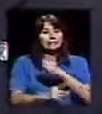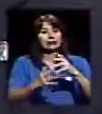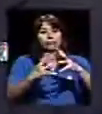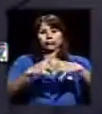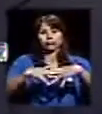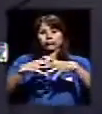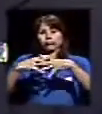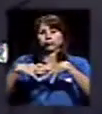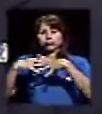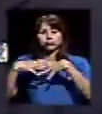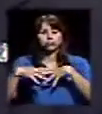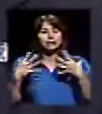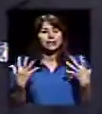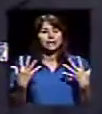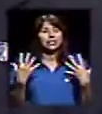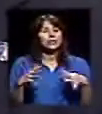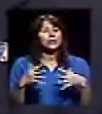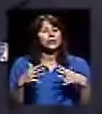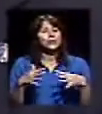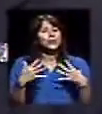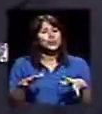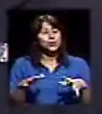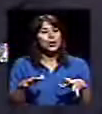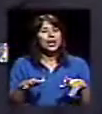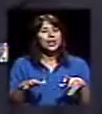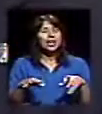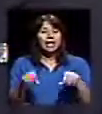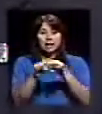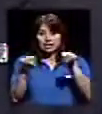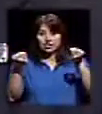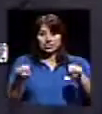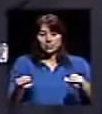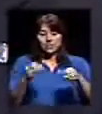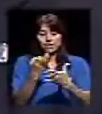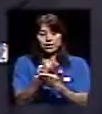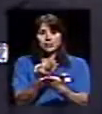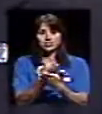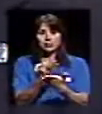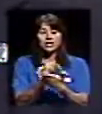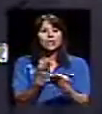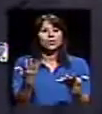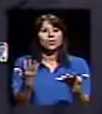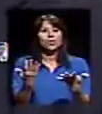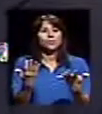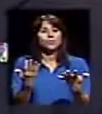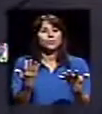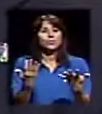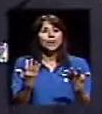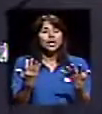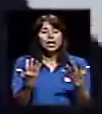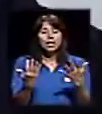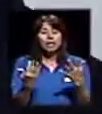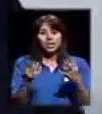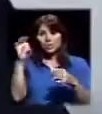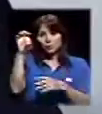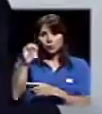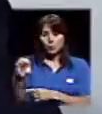centro del sistema financiero, a ambos lados del Océano Atlántico.